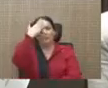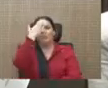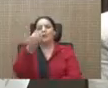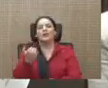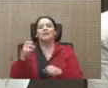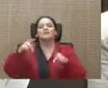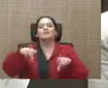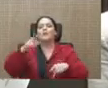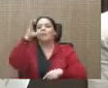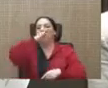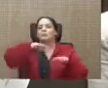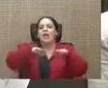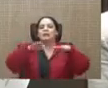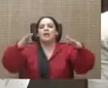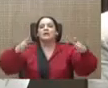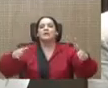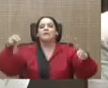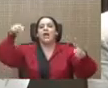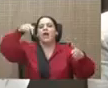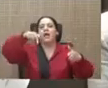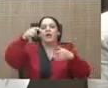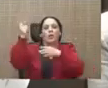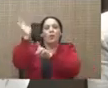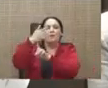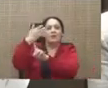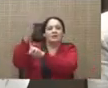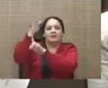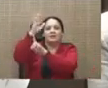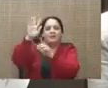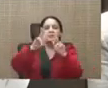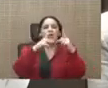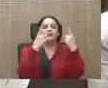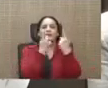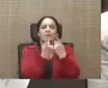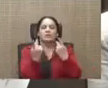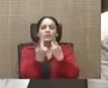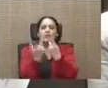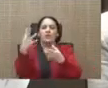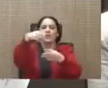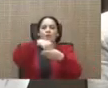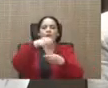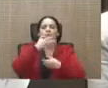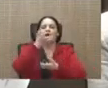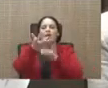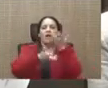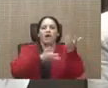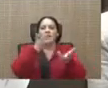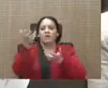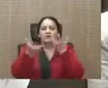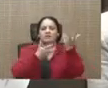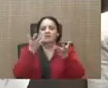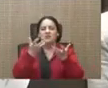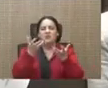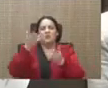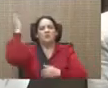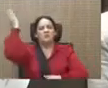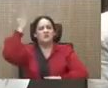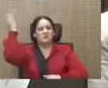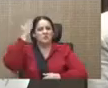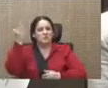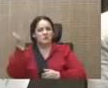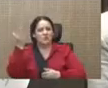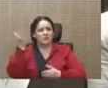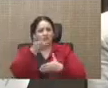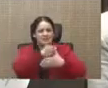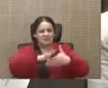en las manifestaciones y marchas con banderas de sus partidos incluidas para pegar gritos desaforados con discursos incendiarios. Muchos de